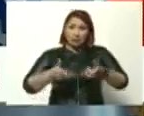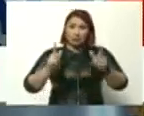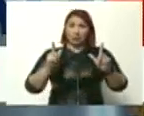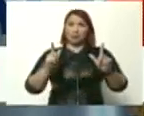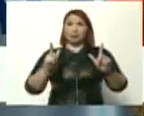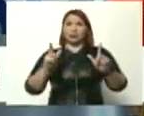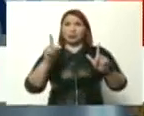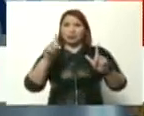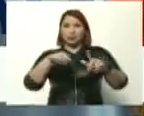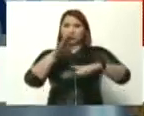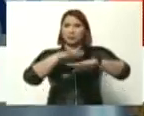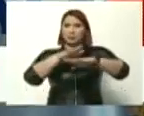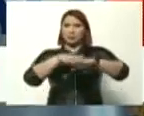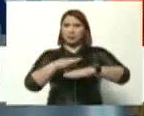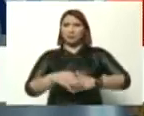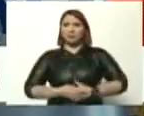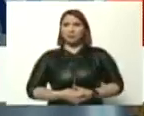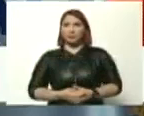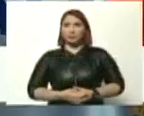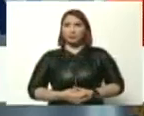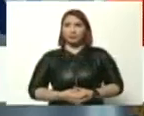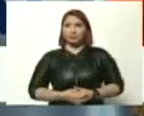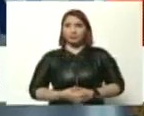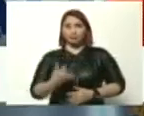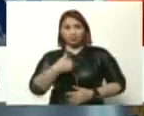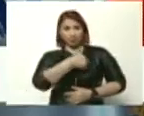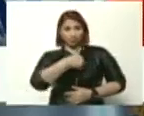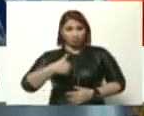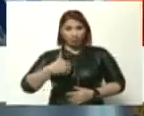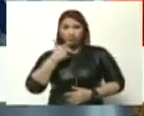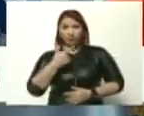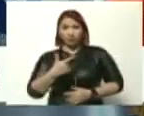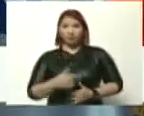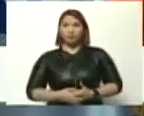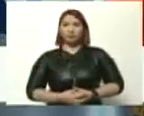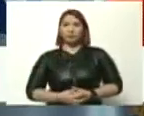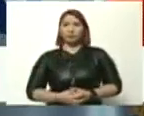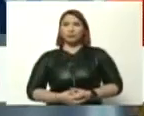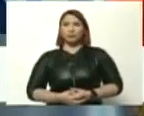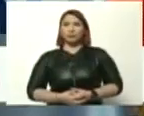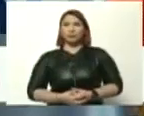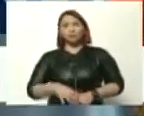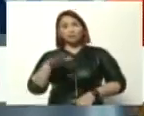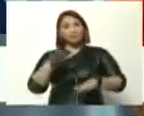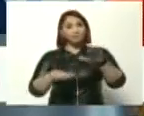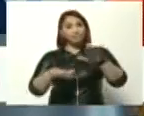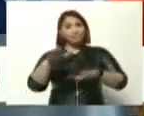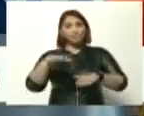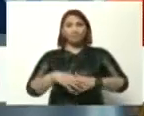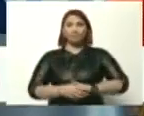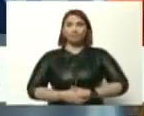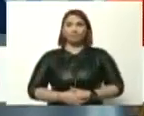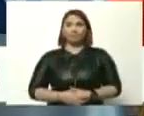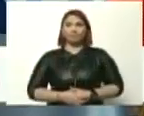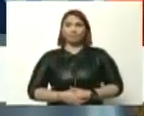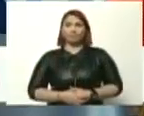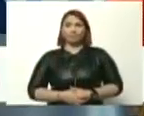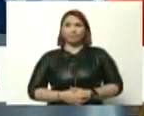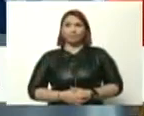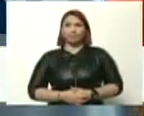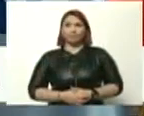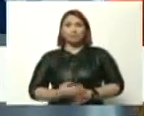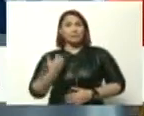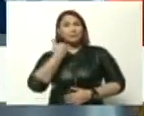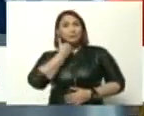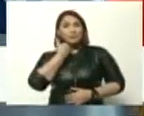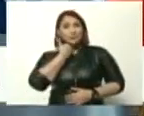así ocurra. Yo quiero destacar que, a pesar de la